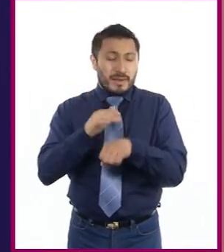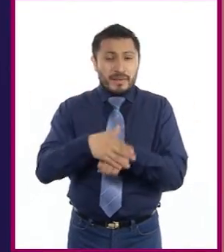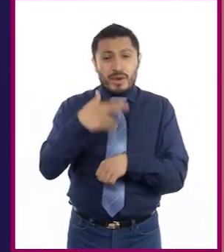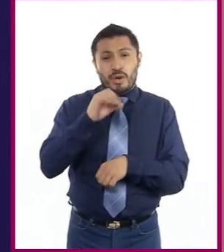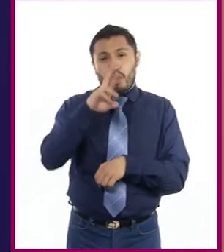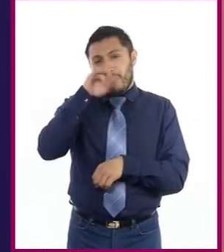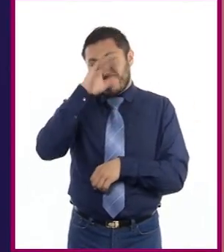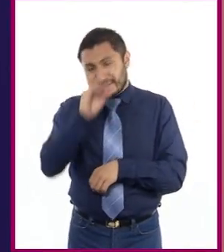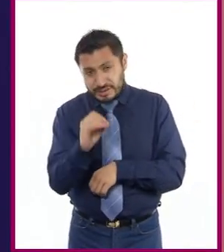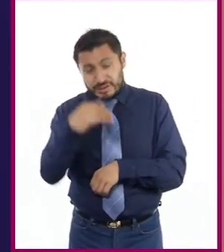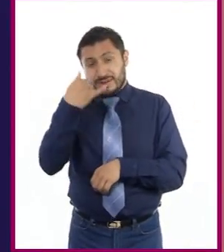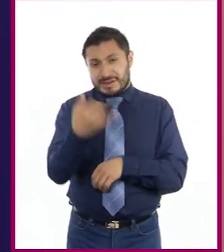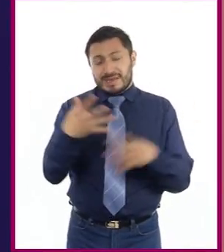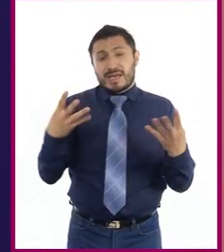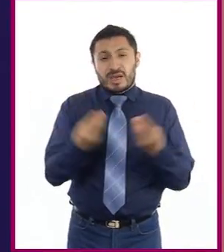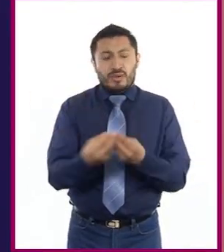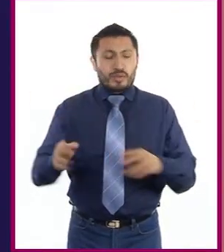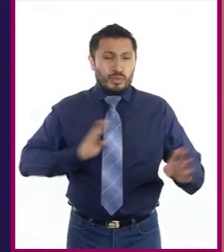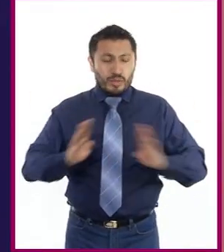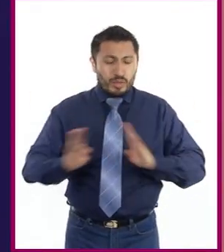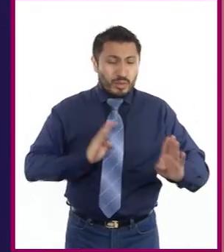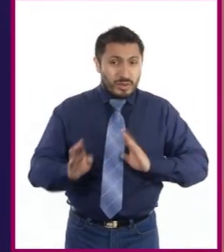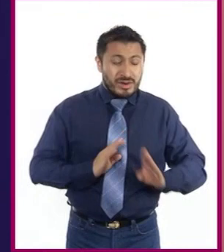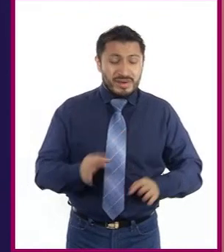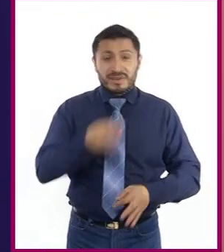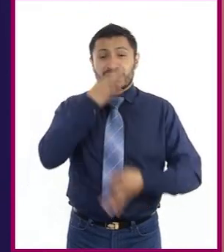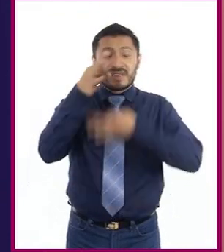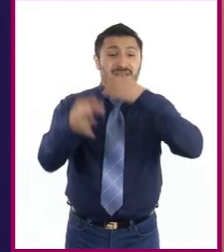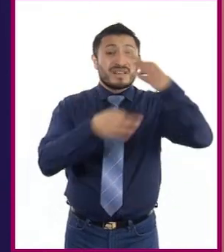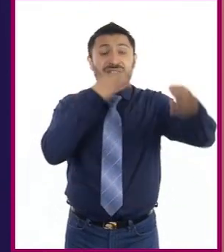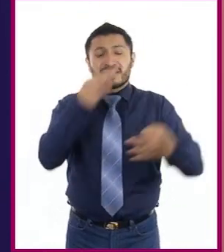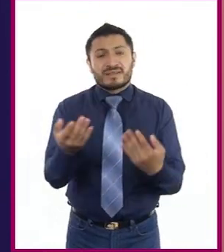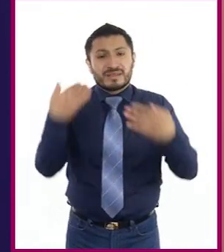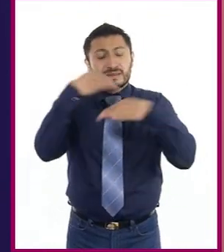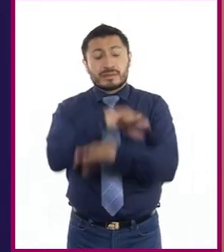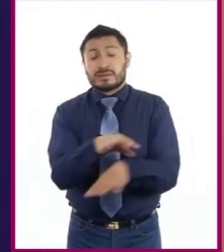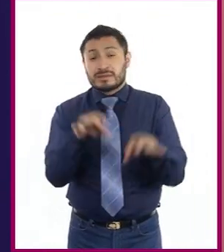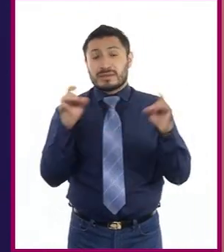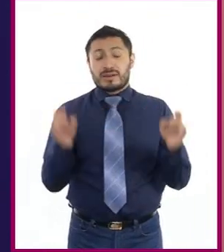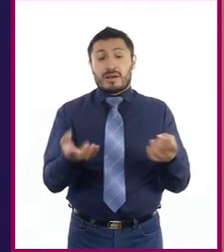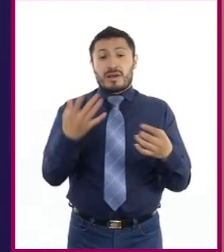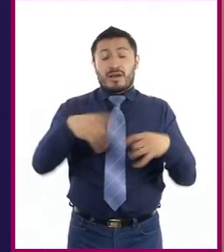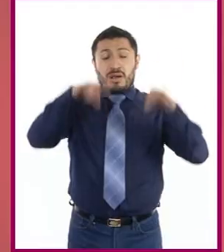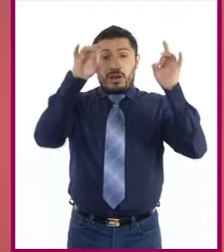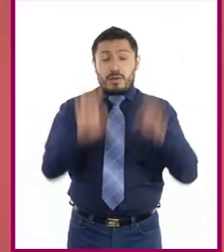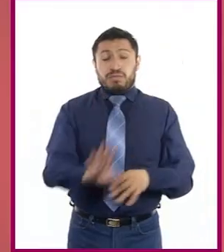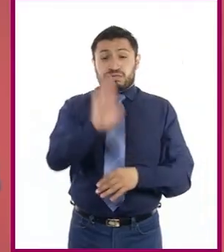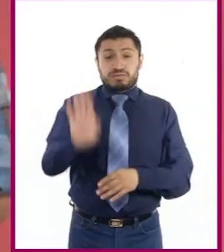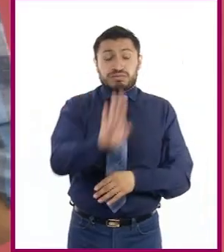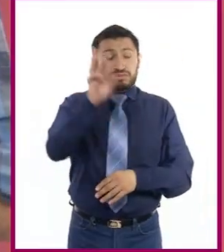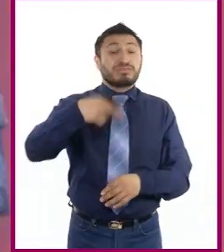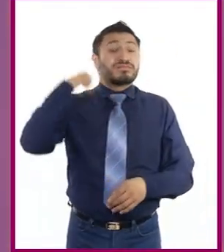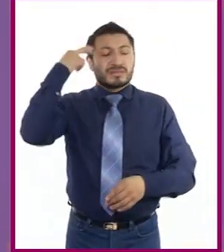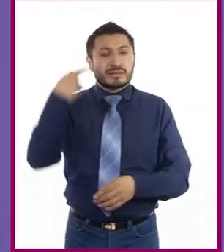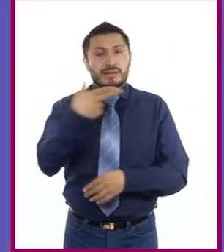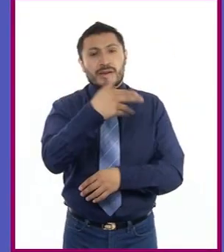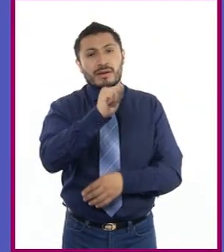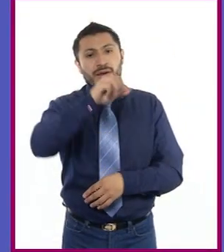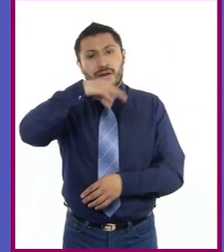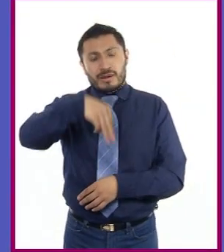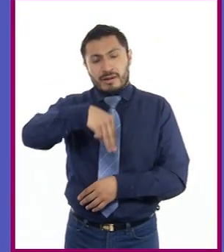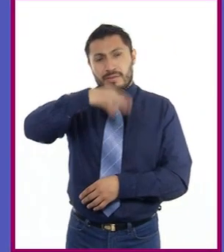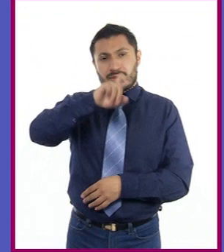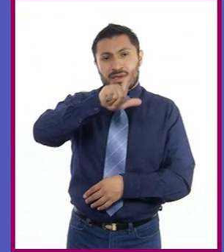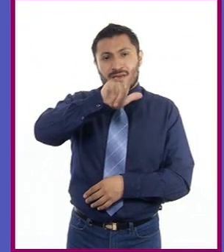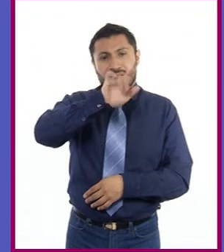y este, junto con los soldados, le informa acerca de la aparición del fantasma del rey. Hamlet.